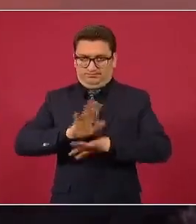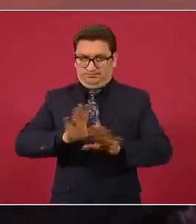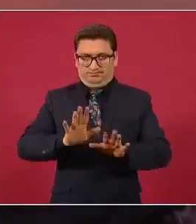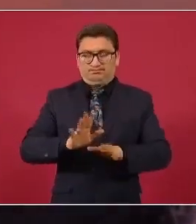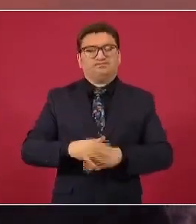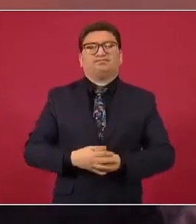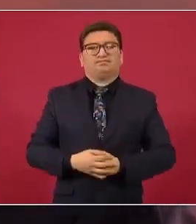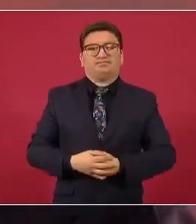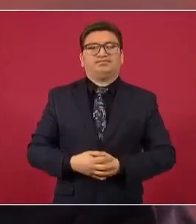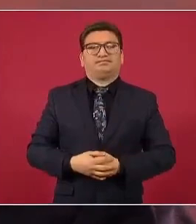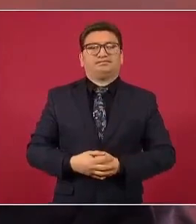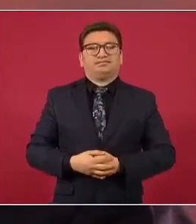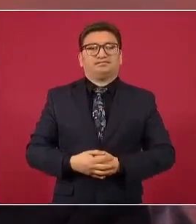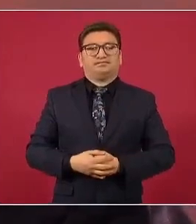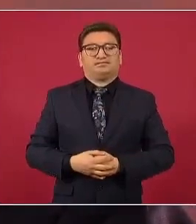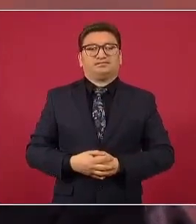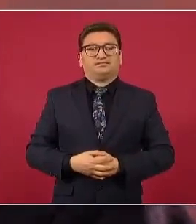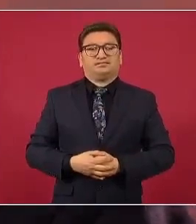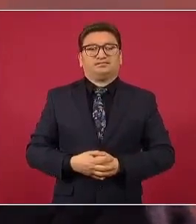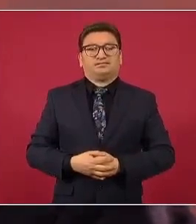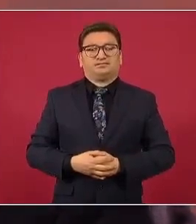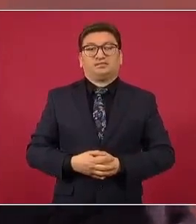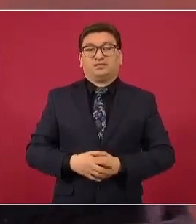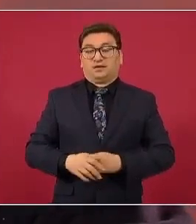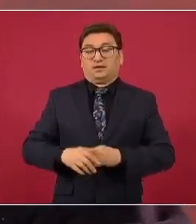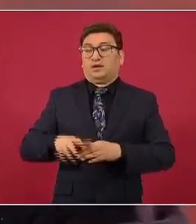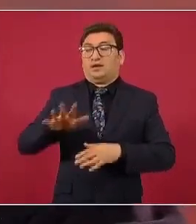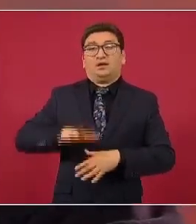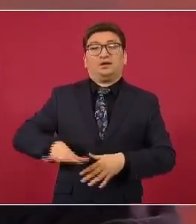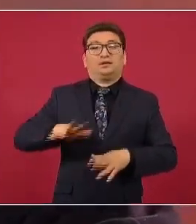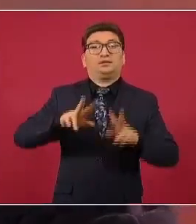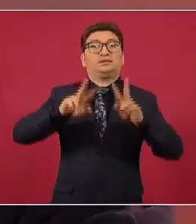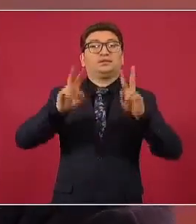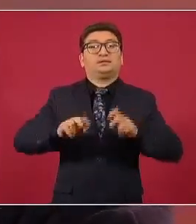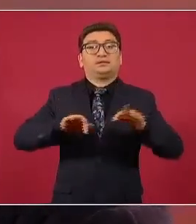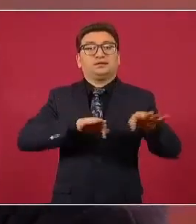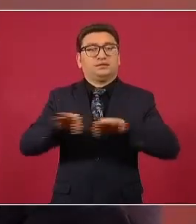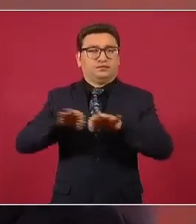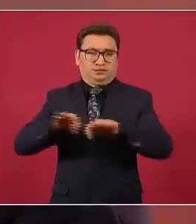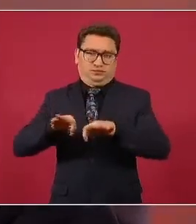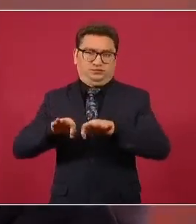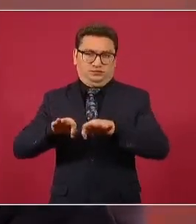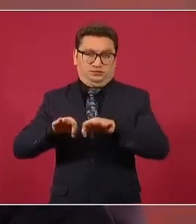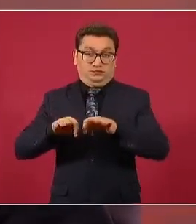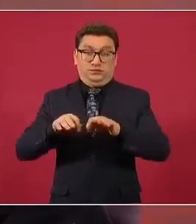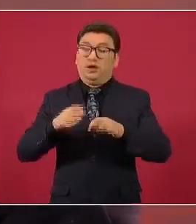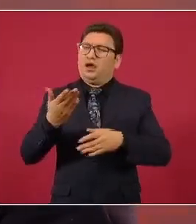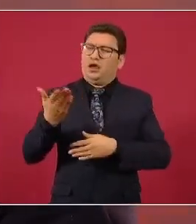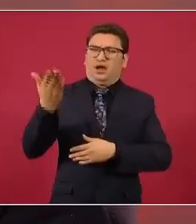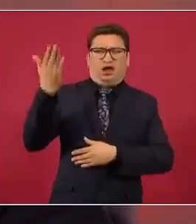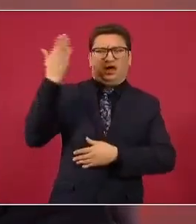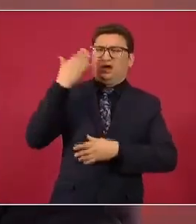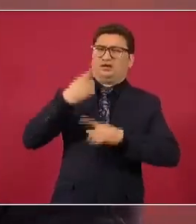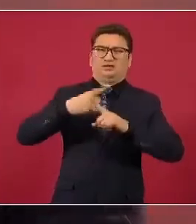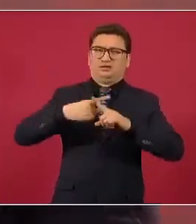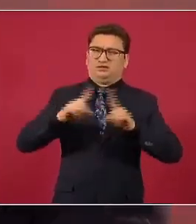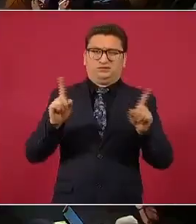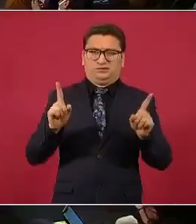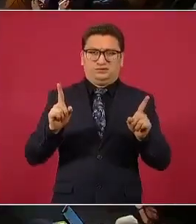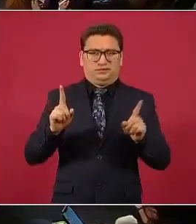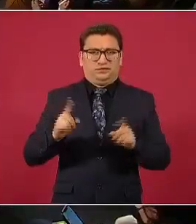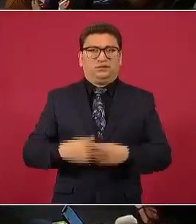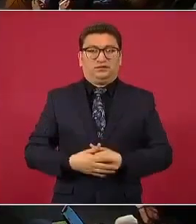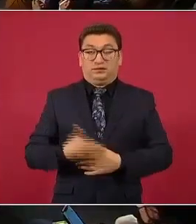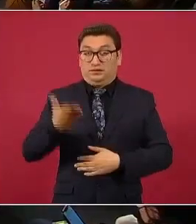sector de los trabajadores. Antes no era así. Antes